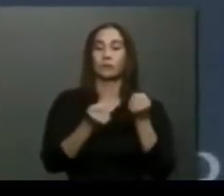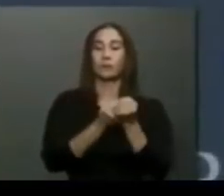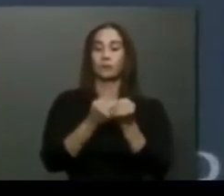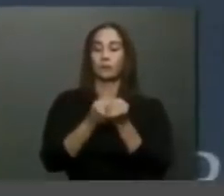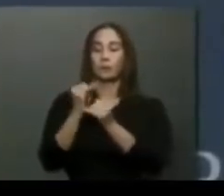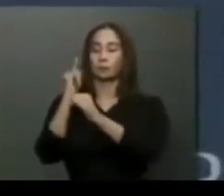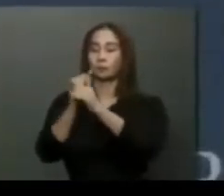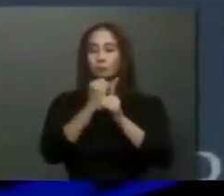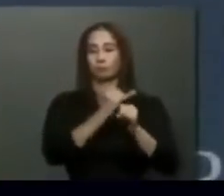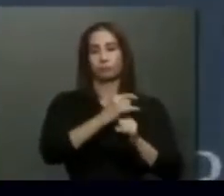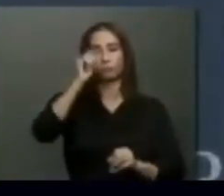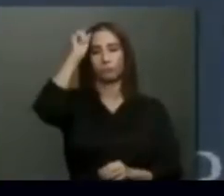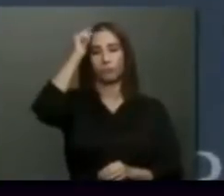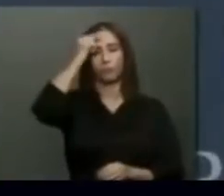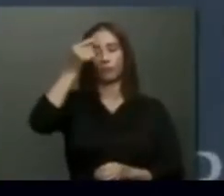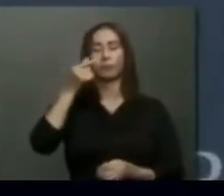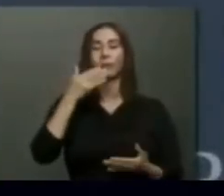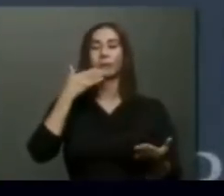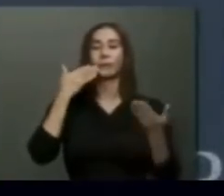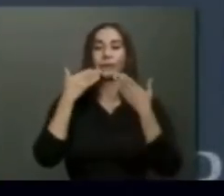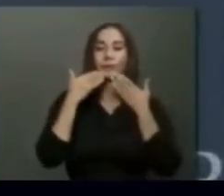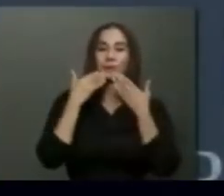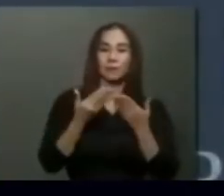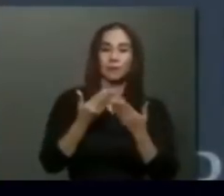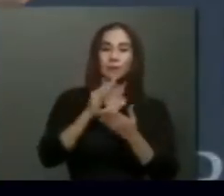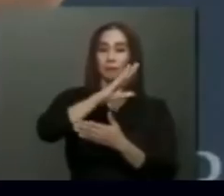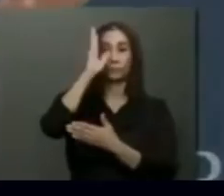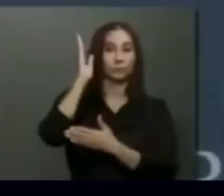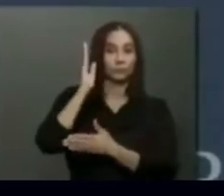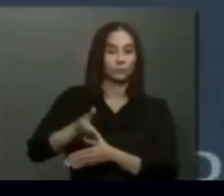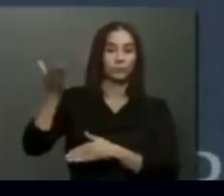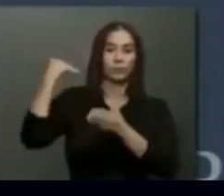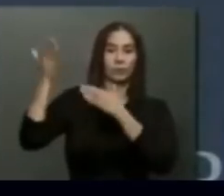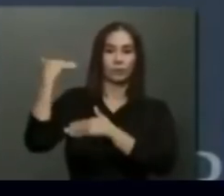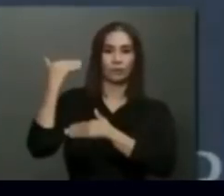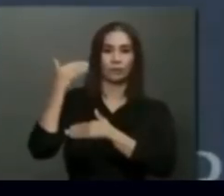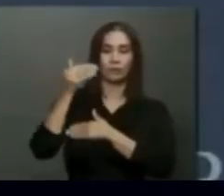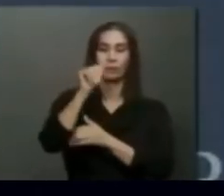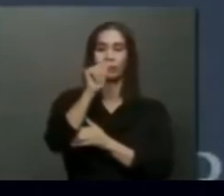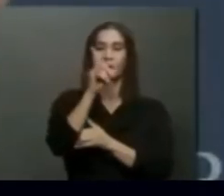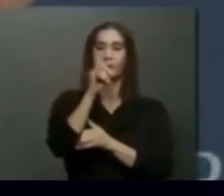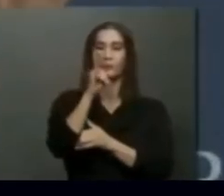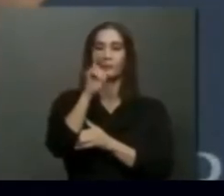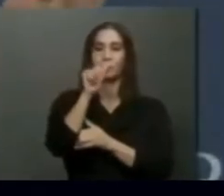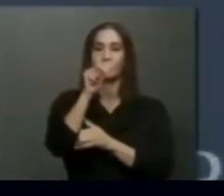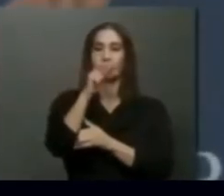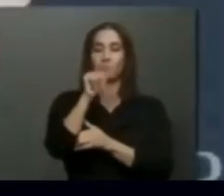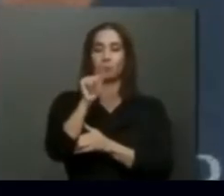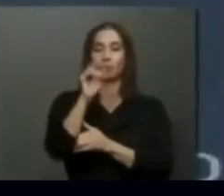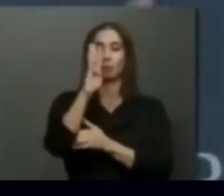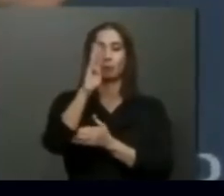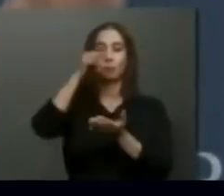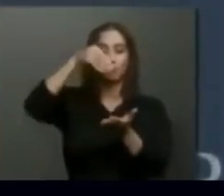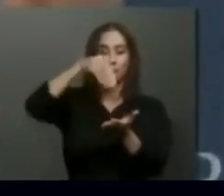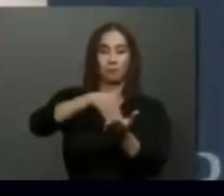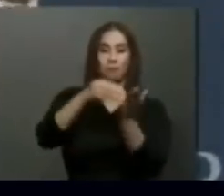unas instituciones del Estado, ha dado la gracia que nunca se había dado en la República Dominicana en la aduana. $4,000 para que los